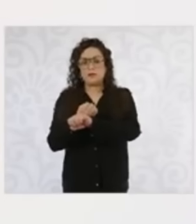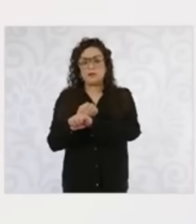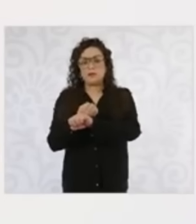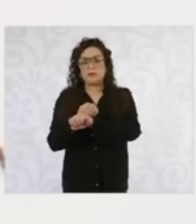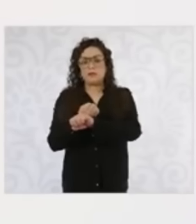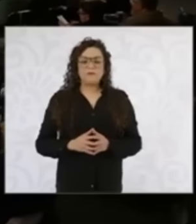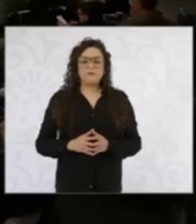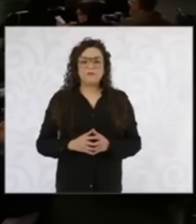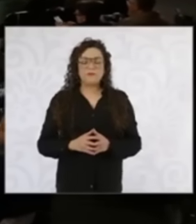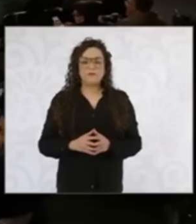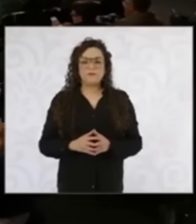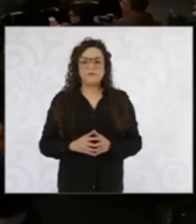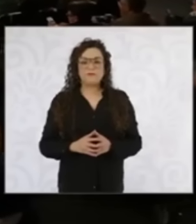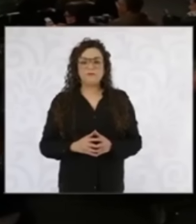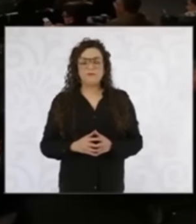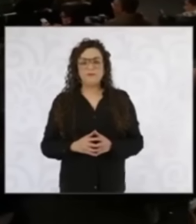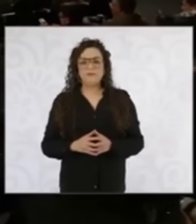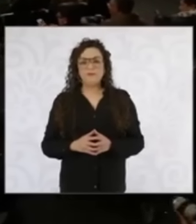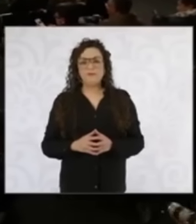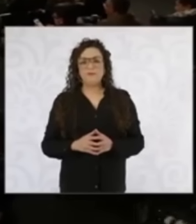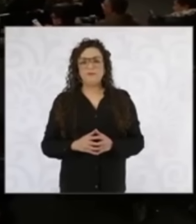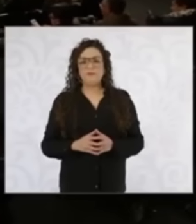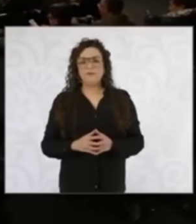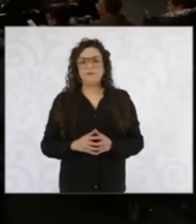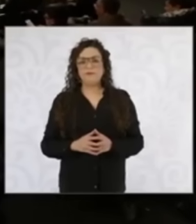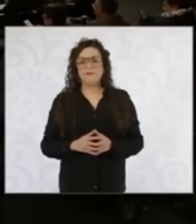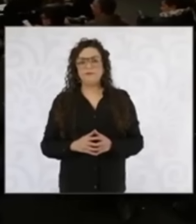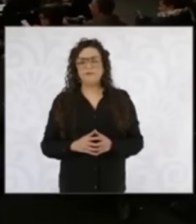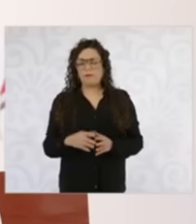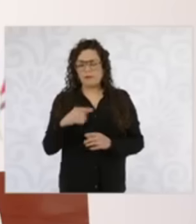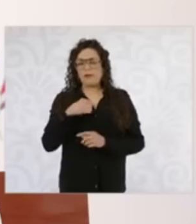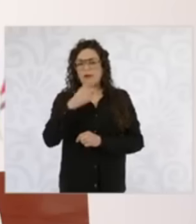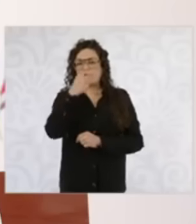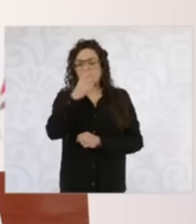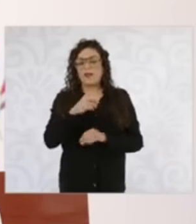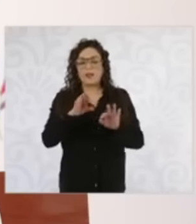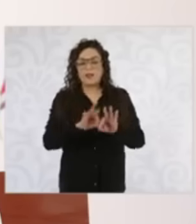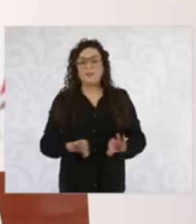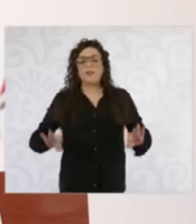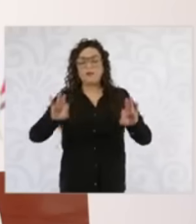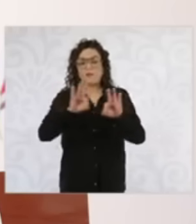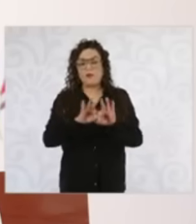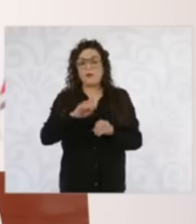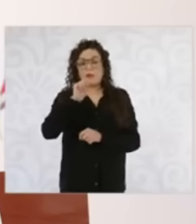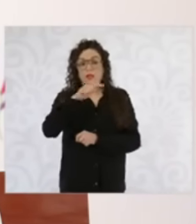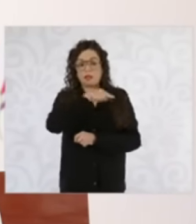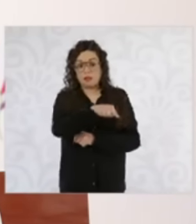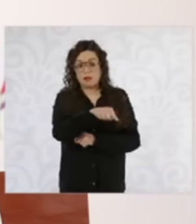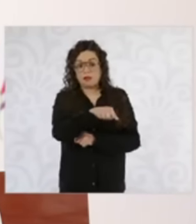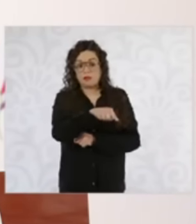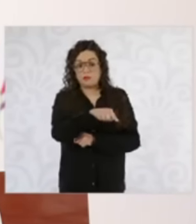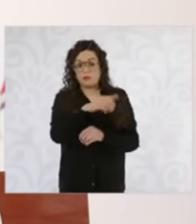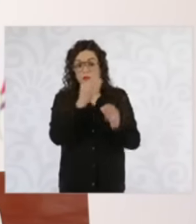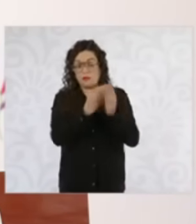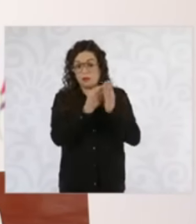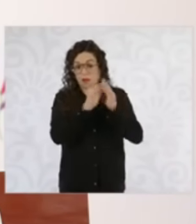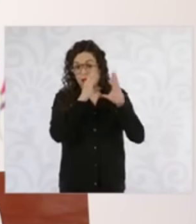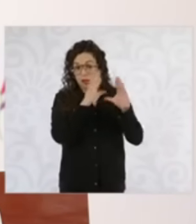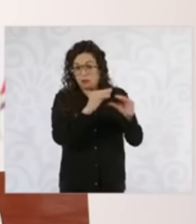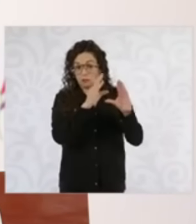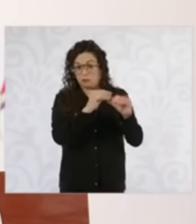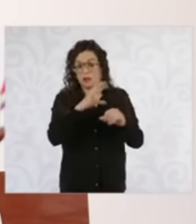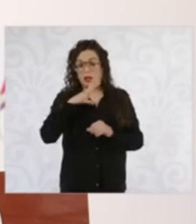en toda la República. Importante destacar que el programa es de participación tripartita. Por una parte, el Gobierno de México, como les